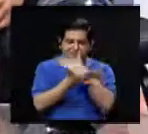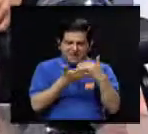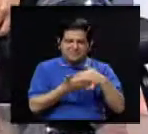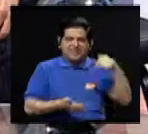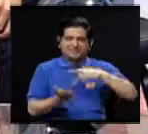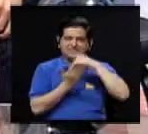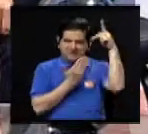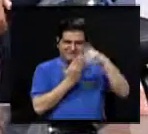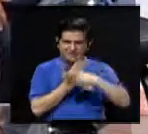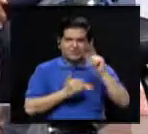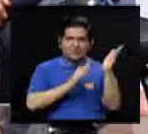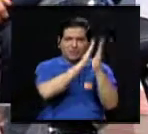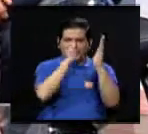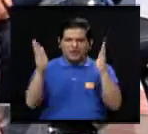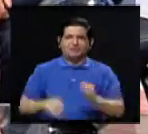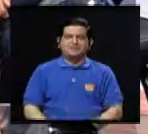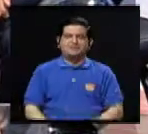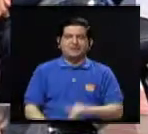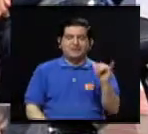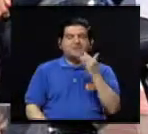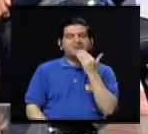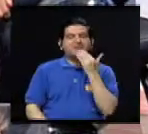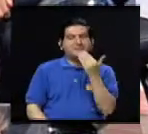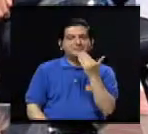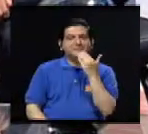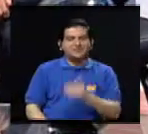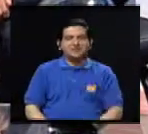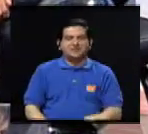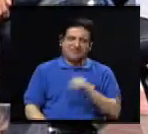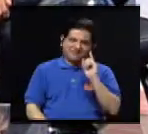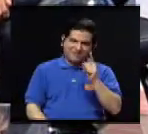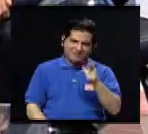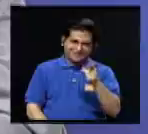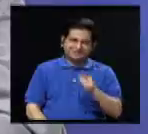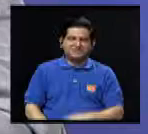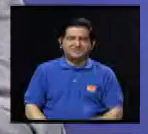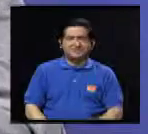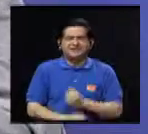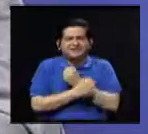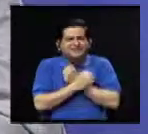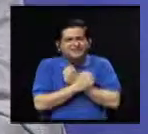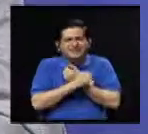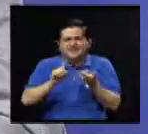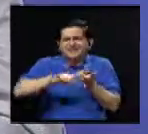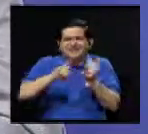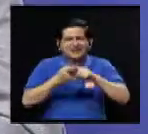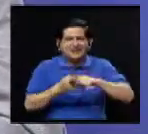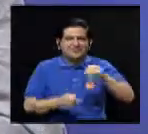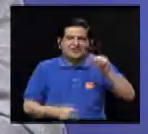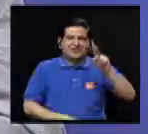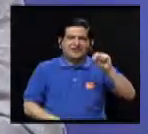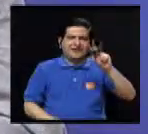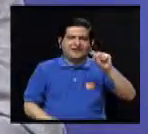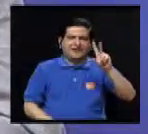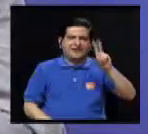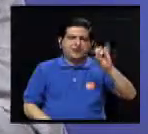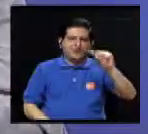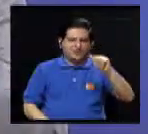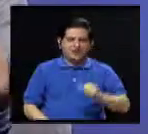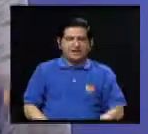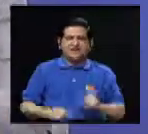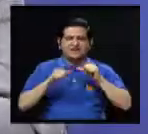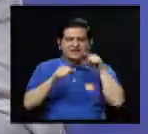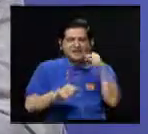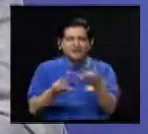Lunes de Cinemateca con nosotros, y por supuesto a vos, querida amiga Ana Lucía. Gracias, Roberto. Qué bueno que